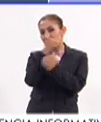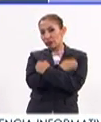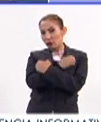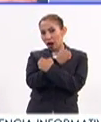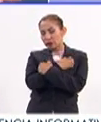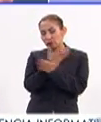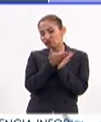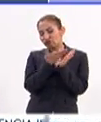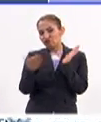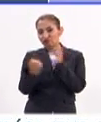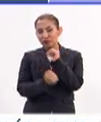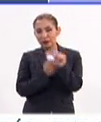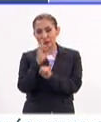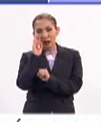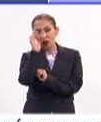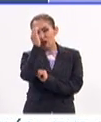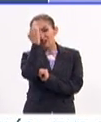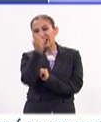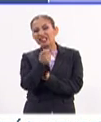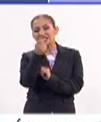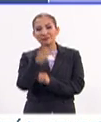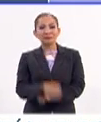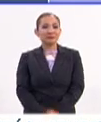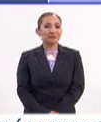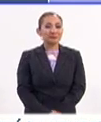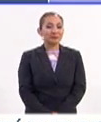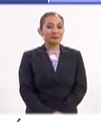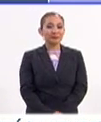educación a lo largo de los años. Vamos a conocer todos los detalles.